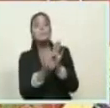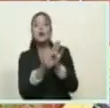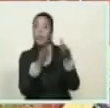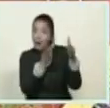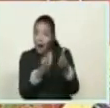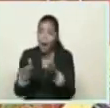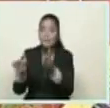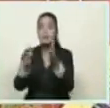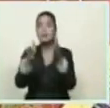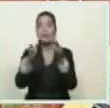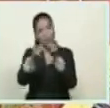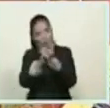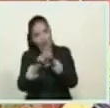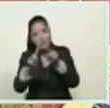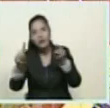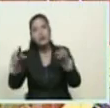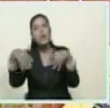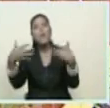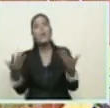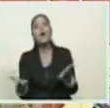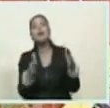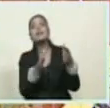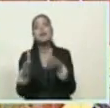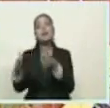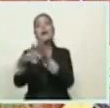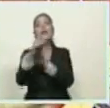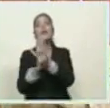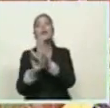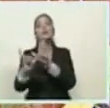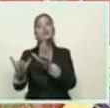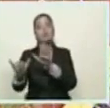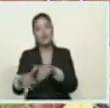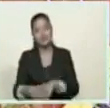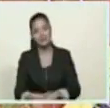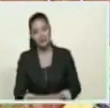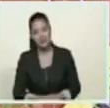camino el camino constituyente